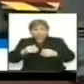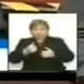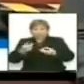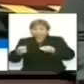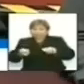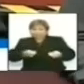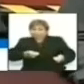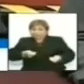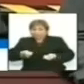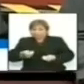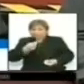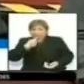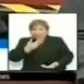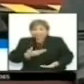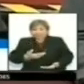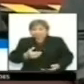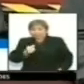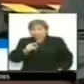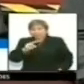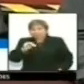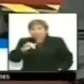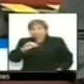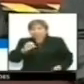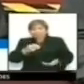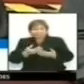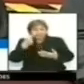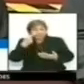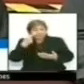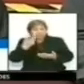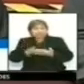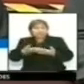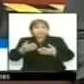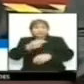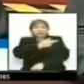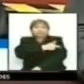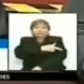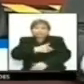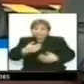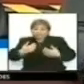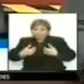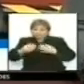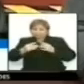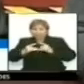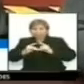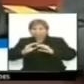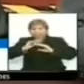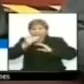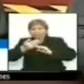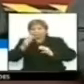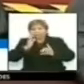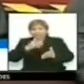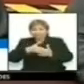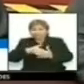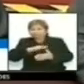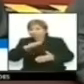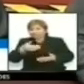de gobernar, como ha dicho la congresista Aramayo, en lugar de ver que los hospitales tengan incubadoras, en lugar de